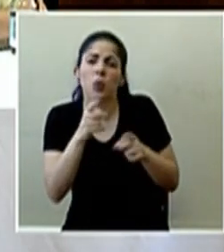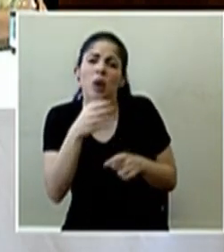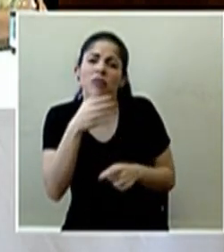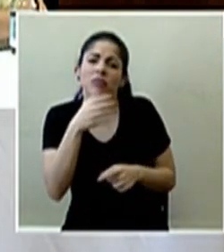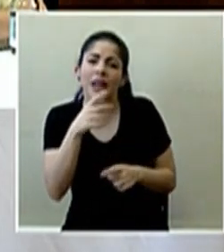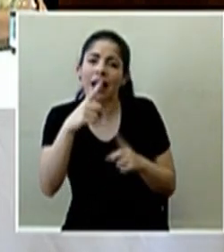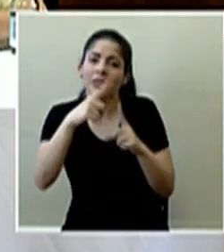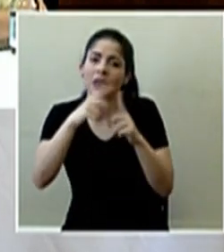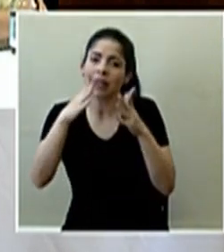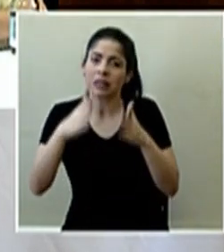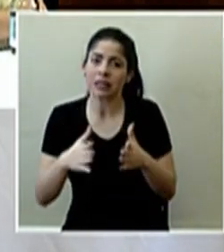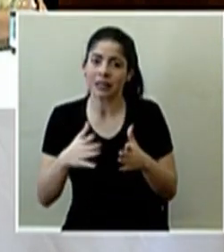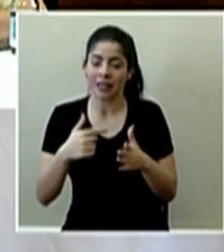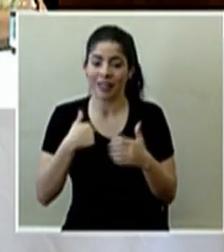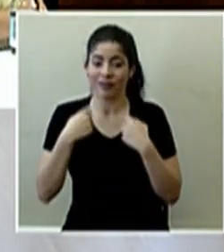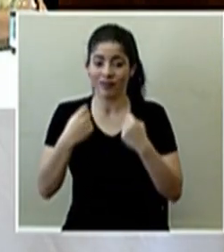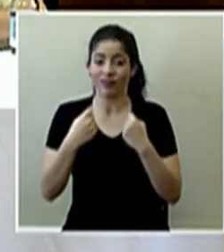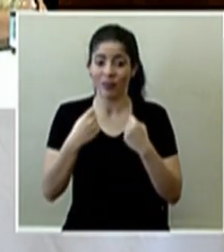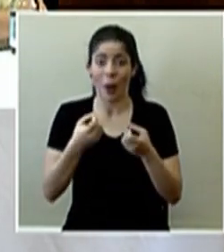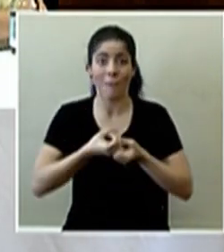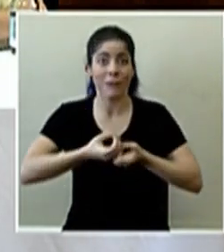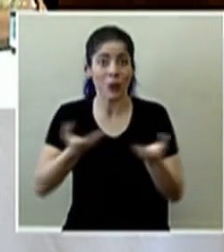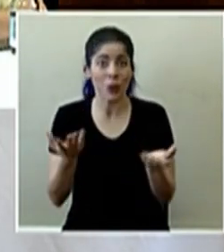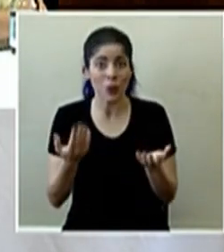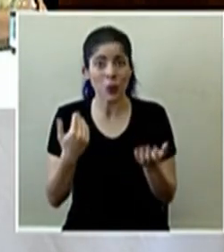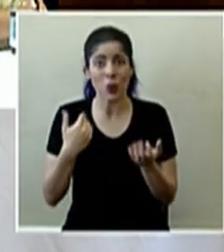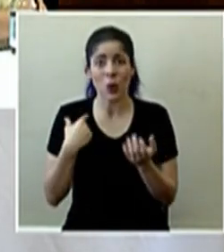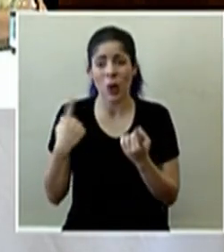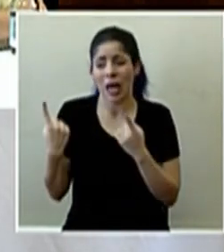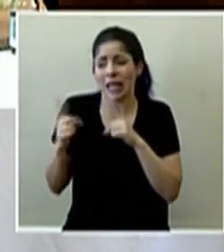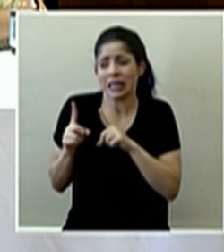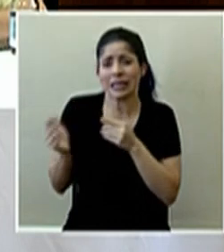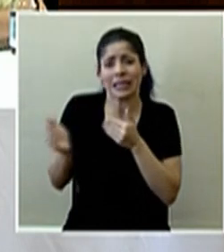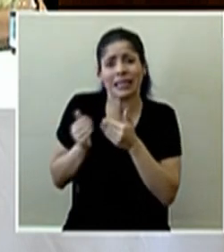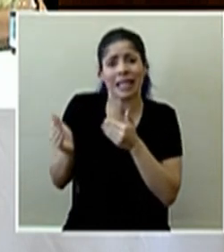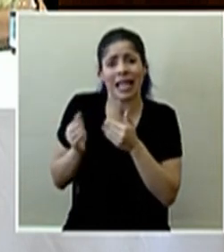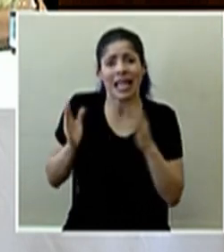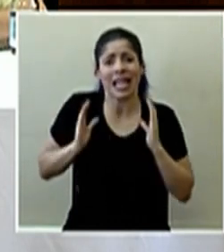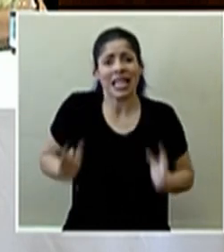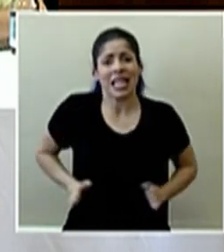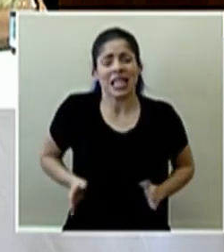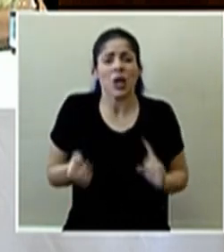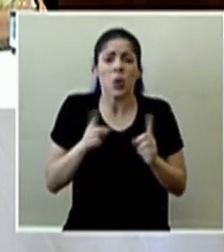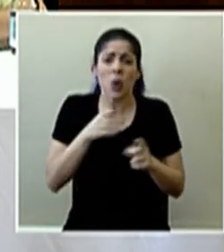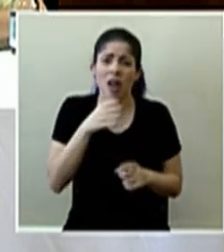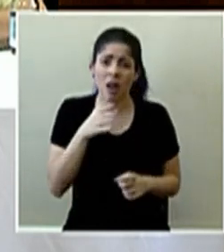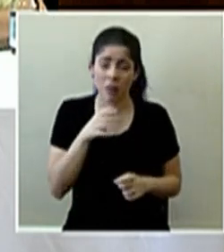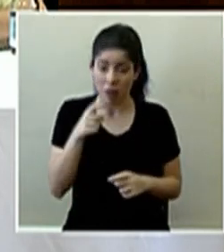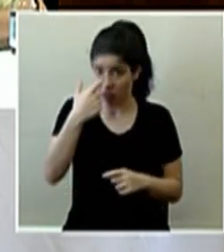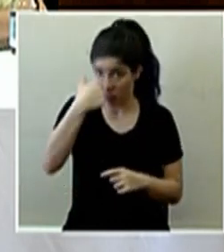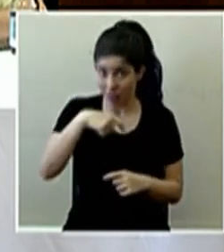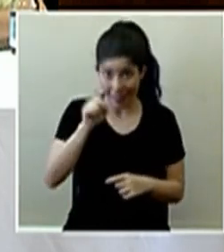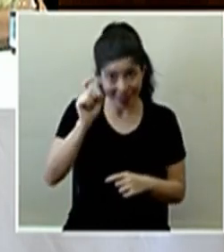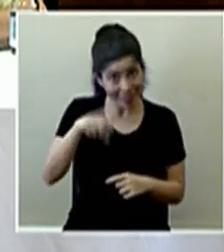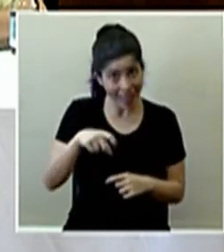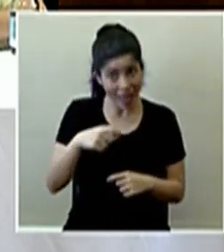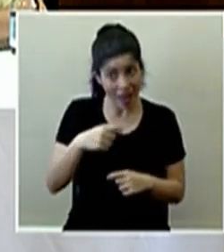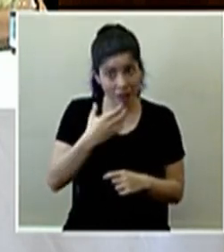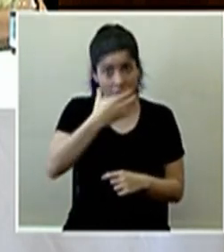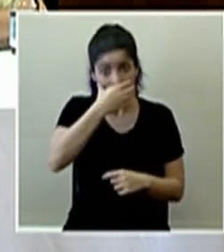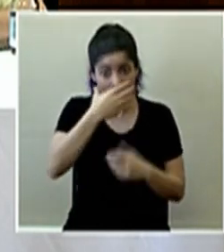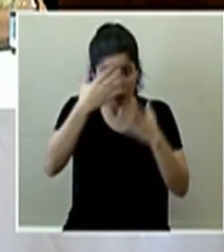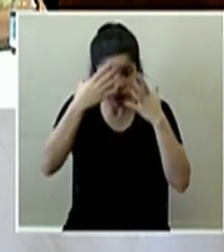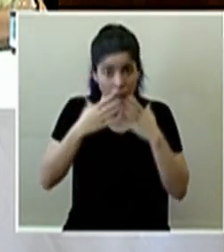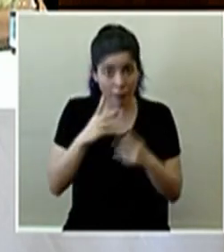los taxistas como medio de transporte público, ya que tienen contacto muy cercano con los clientes? ¿Es obligatorio que ellos lleven alguna